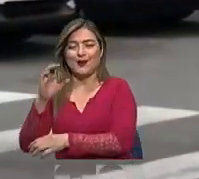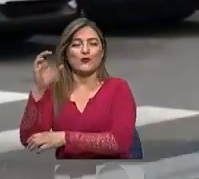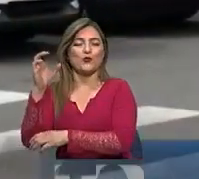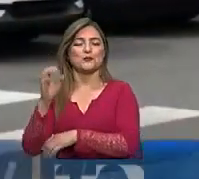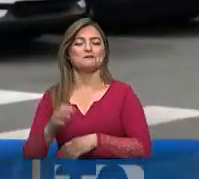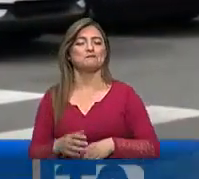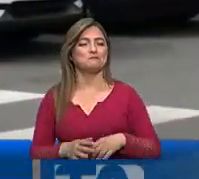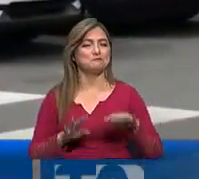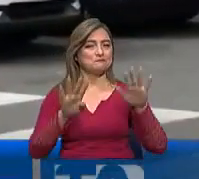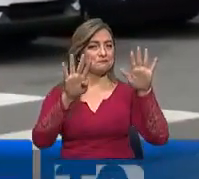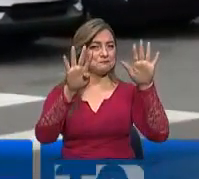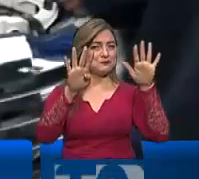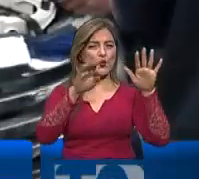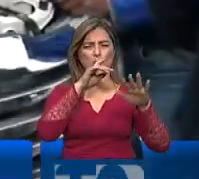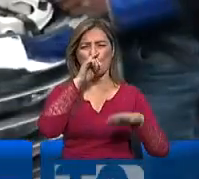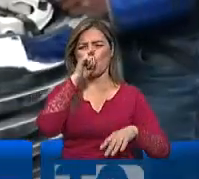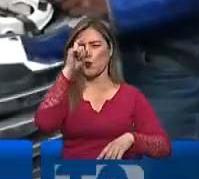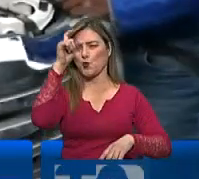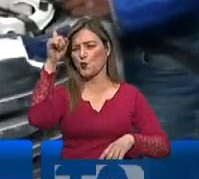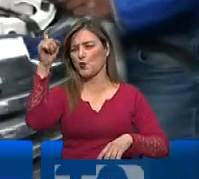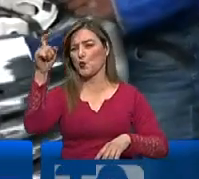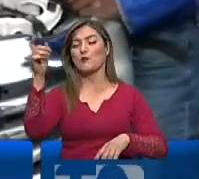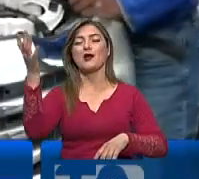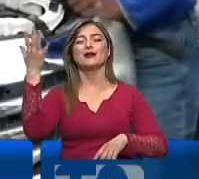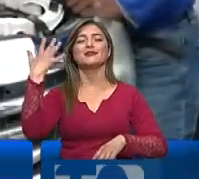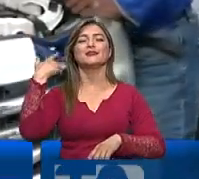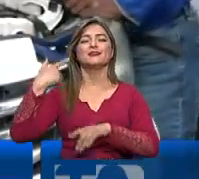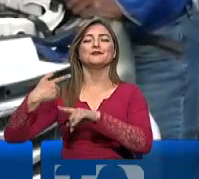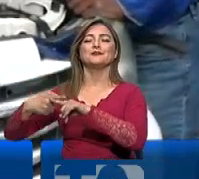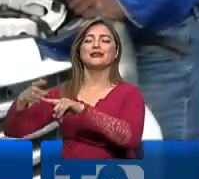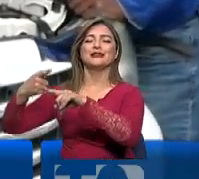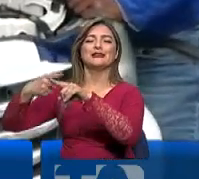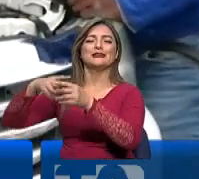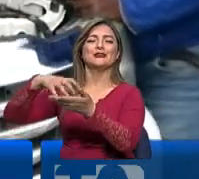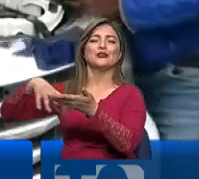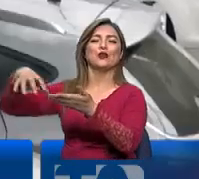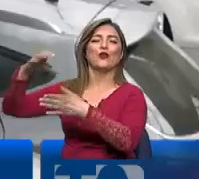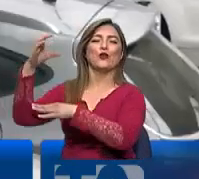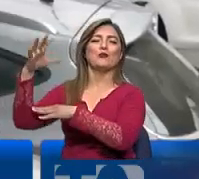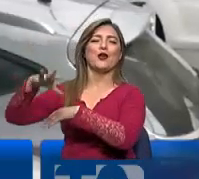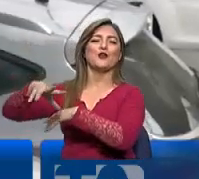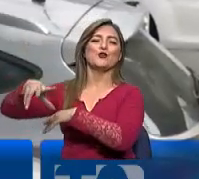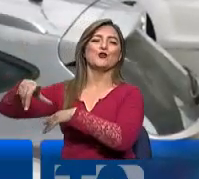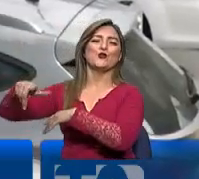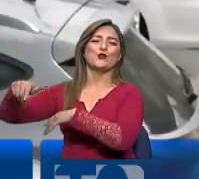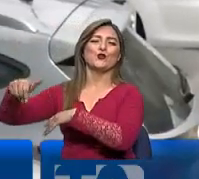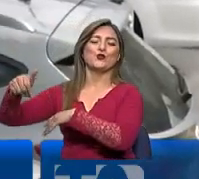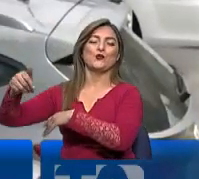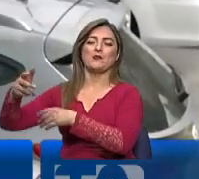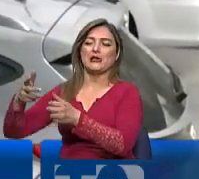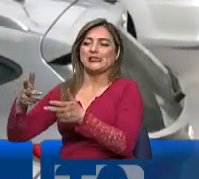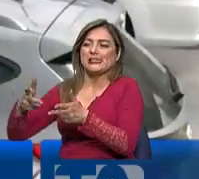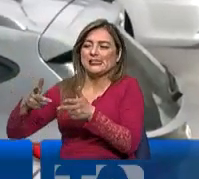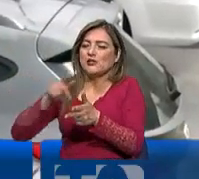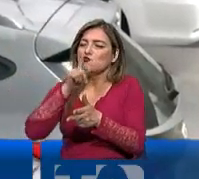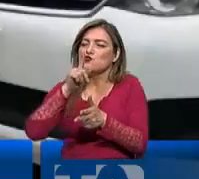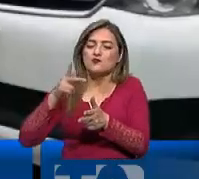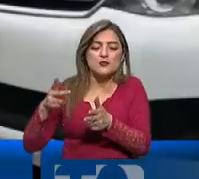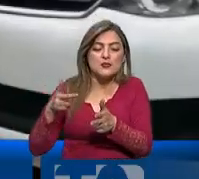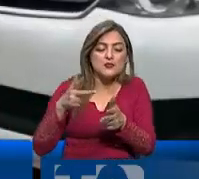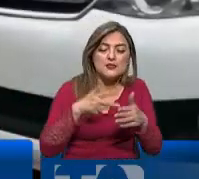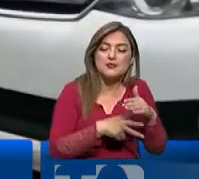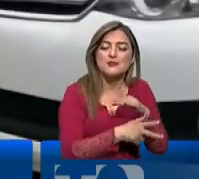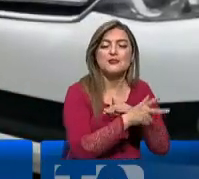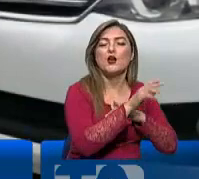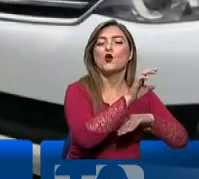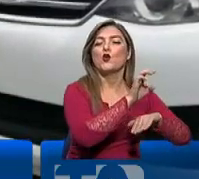Son 9 vehículos de alta gama que fueron robados en diferentes departamentos de Colombia e ingresados a territorio ecuatoriano para